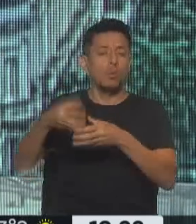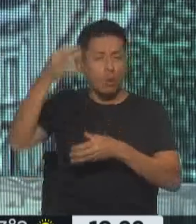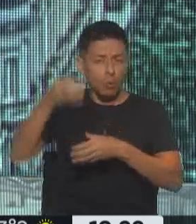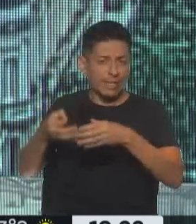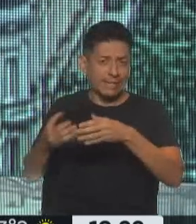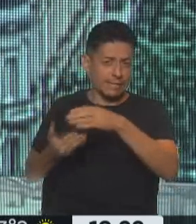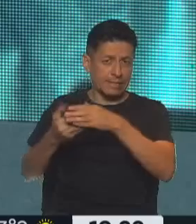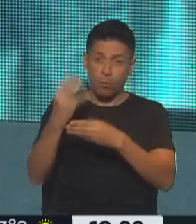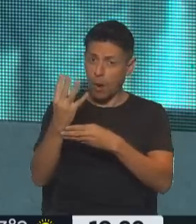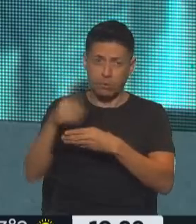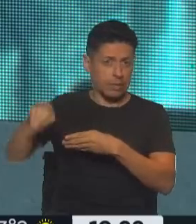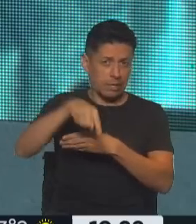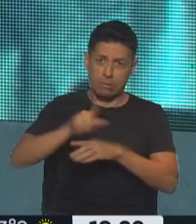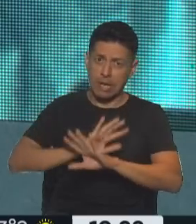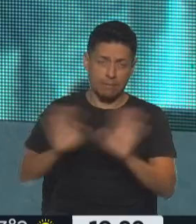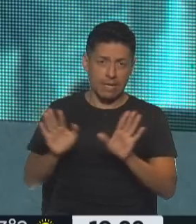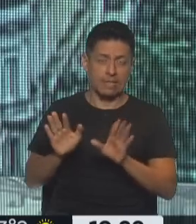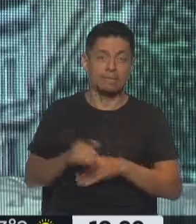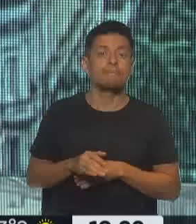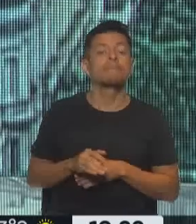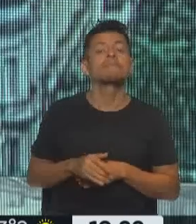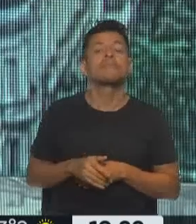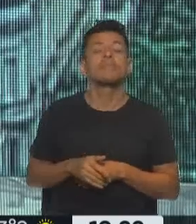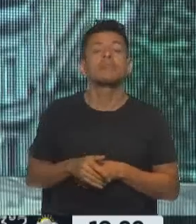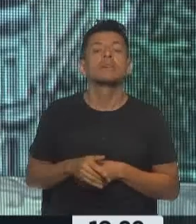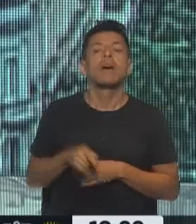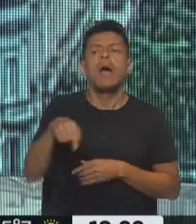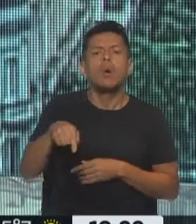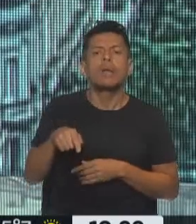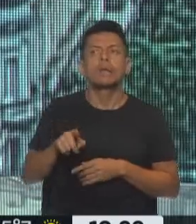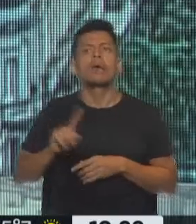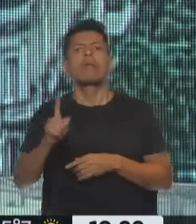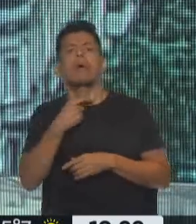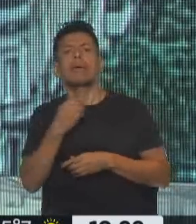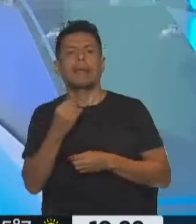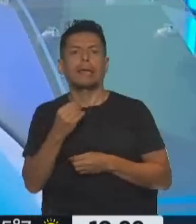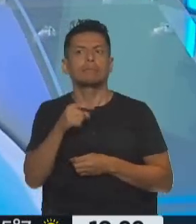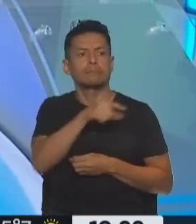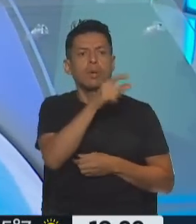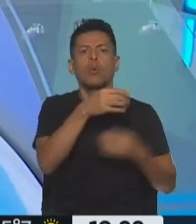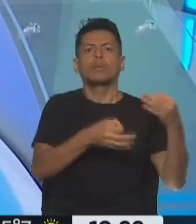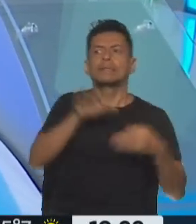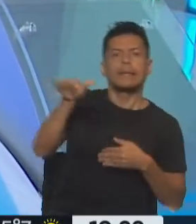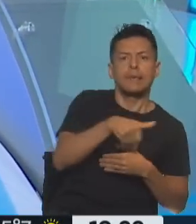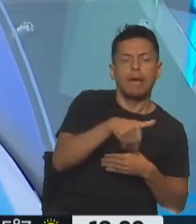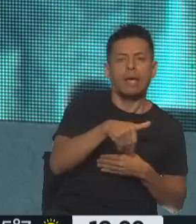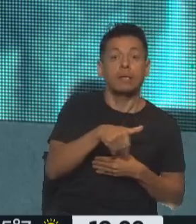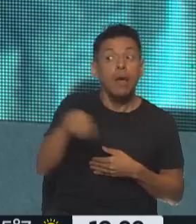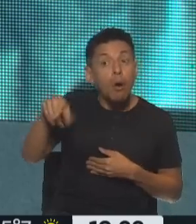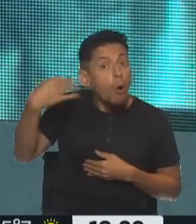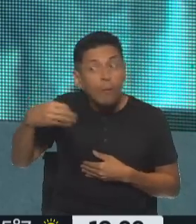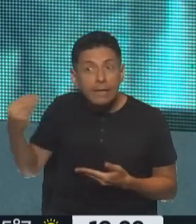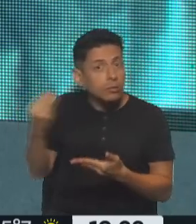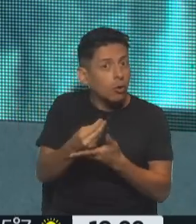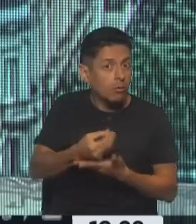Pero tienen que ser citados. Lo que están queriendo evitar es ser citados. ¿Usted cree que tiene que estar sentados ante la comisión?